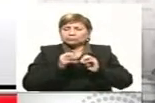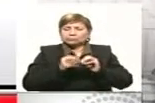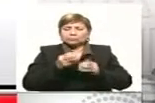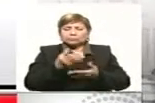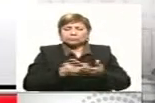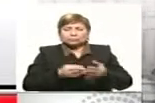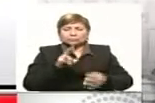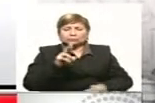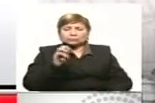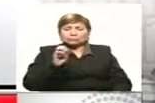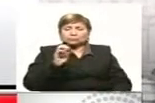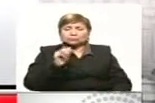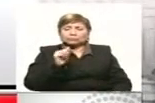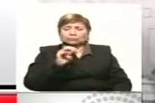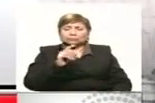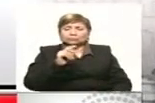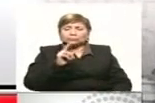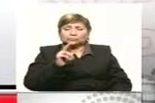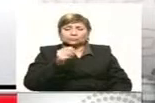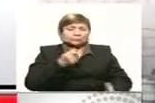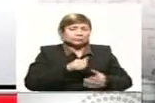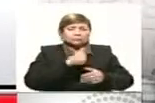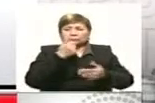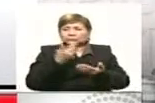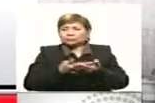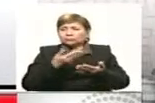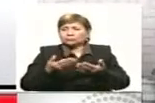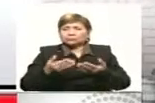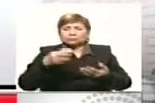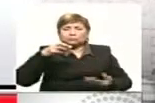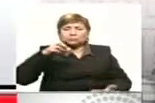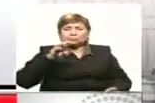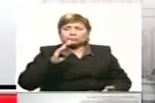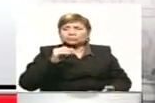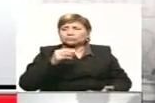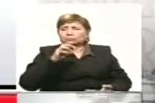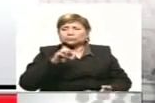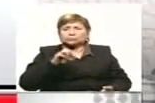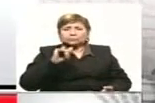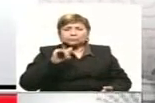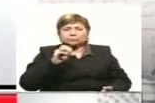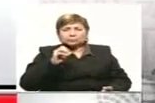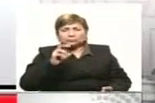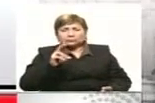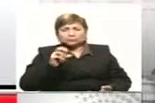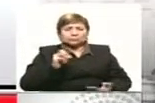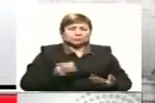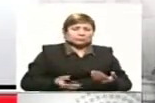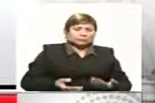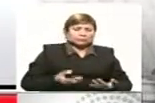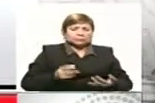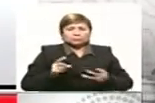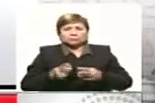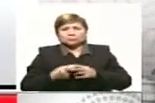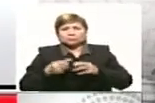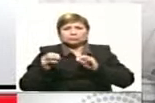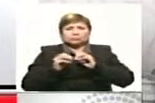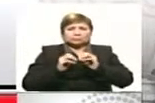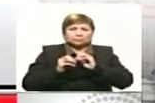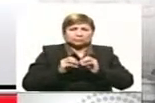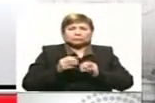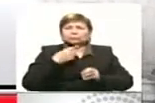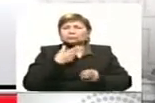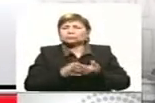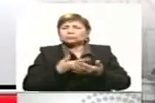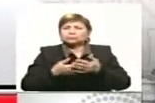Reactiva y de los otros programas como PAEMIP, FAEADRO, pero principalmente Reactiva,